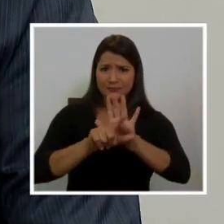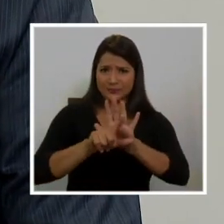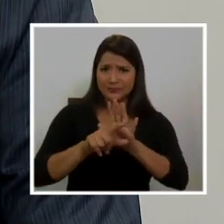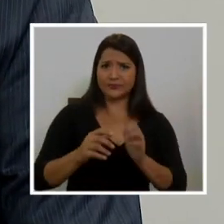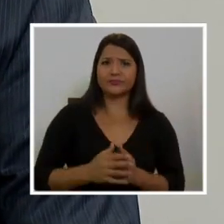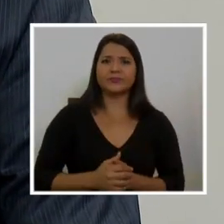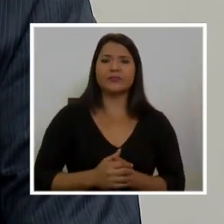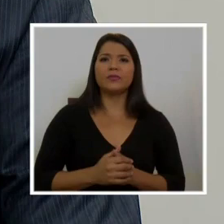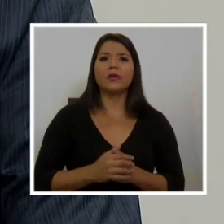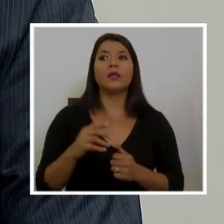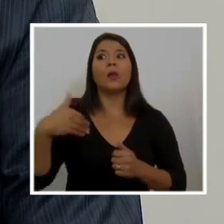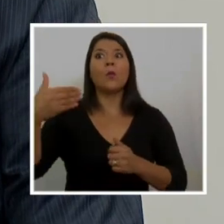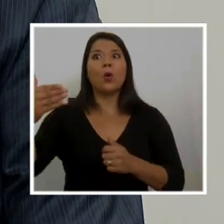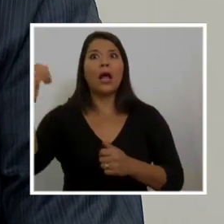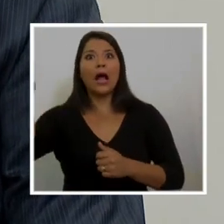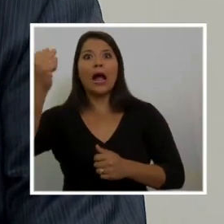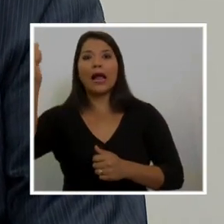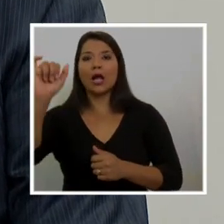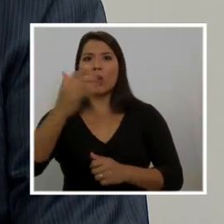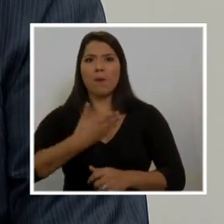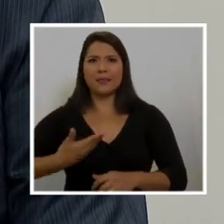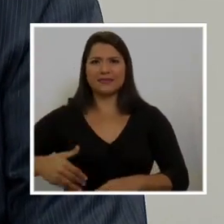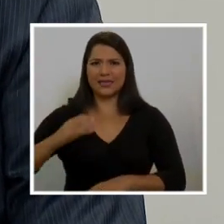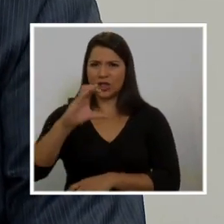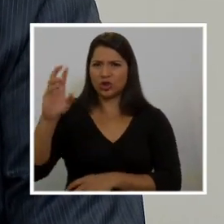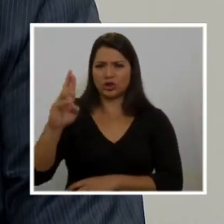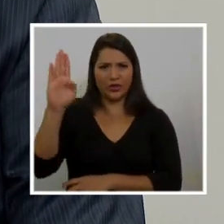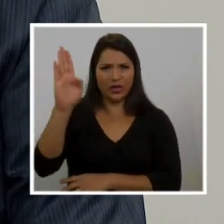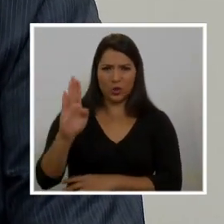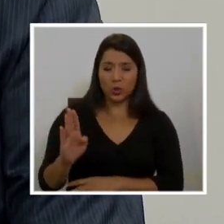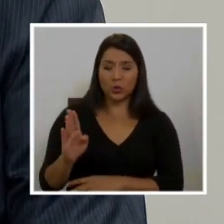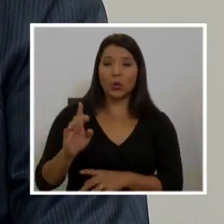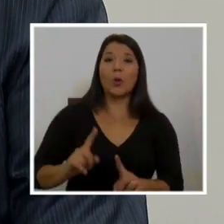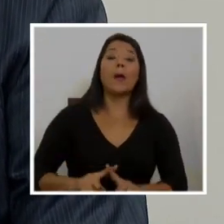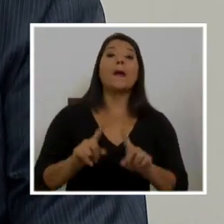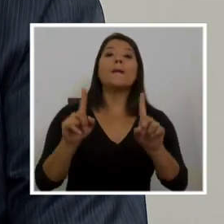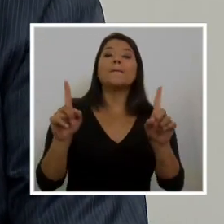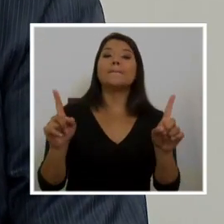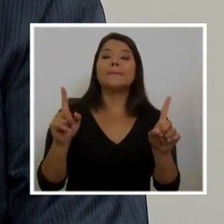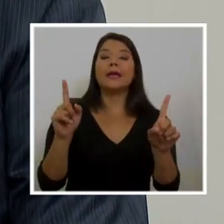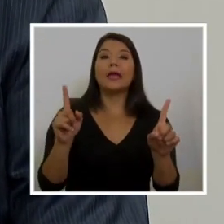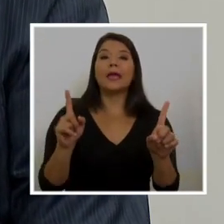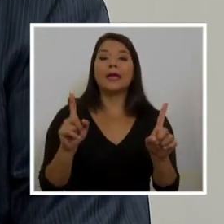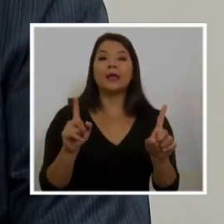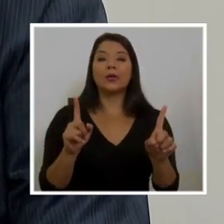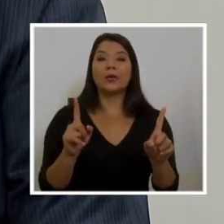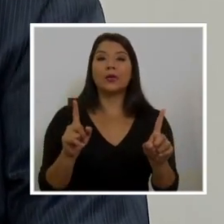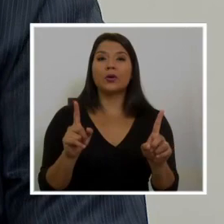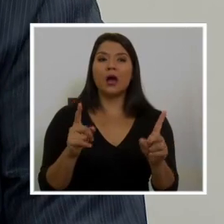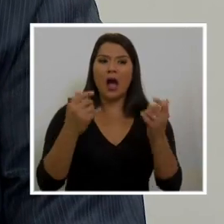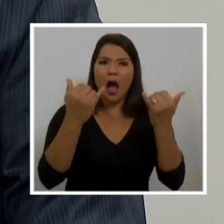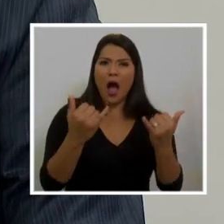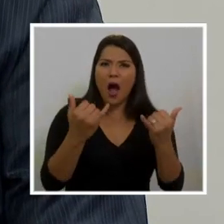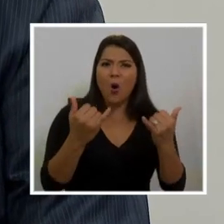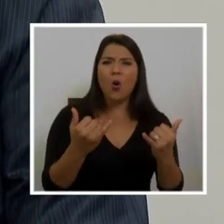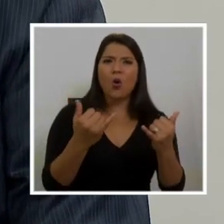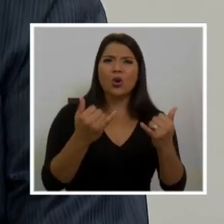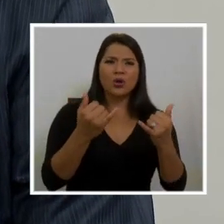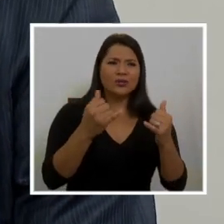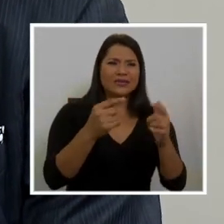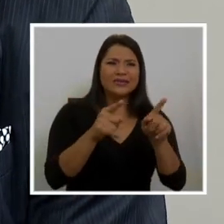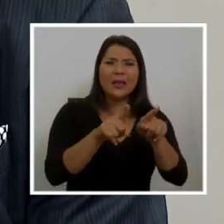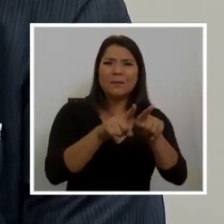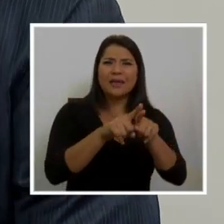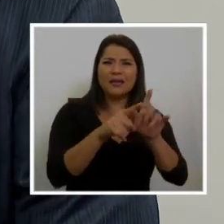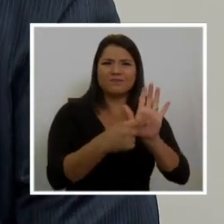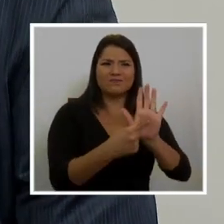Pero, independientemente de eso, lo que yo me quiero referir a ese tema de la presencia, que es lo que decía Carlos, es la presencia mediática que